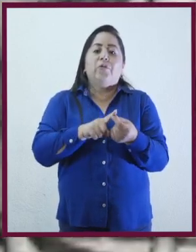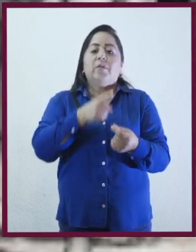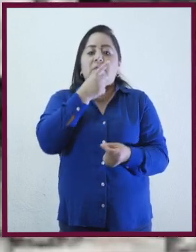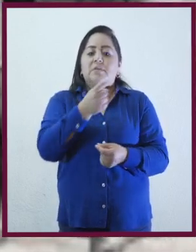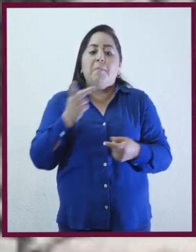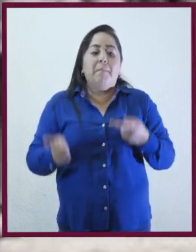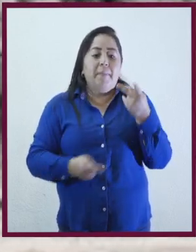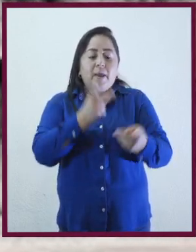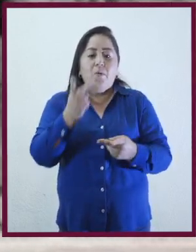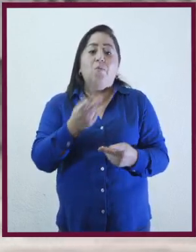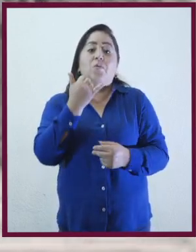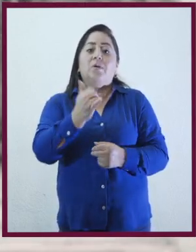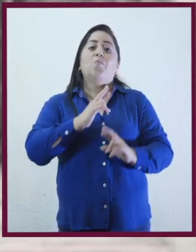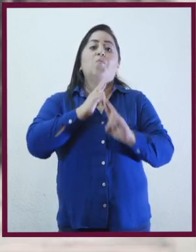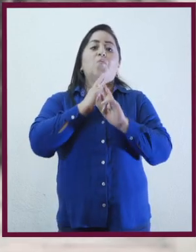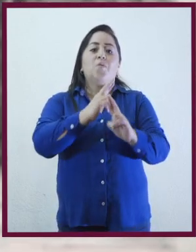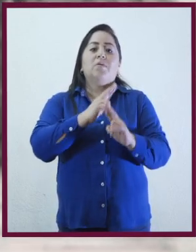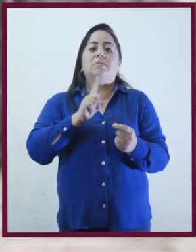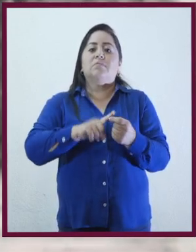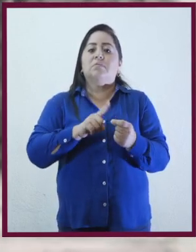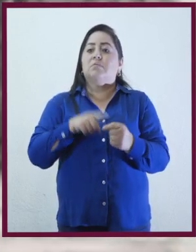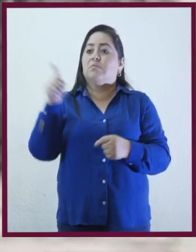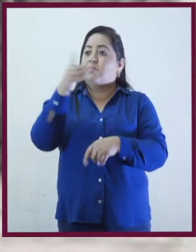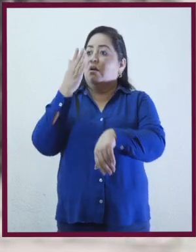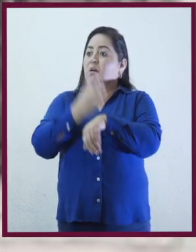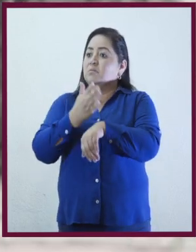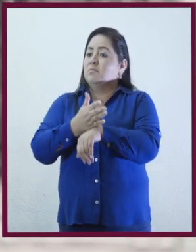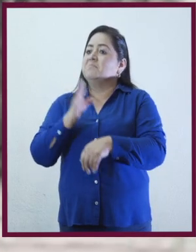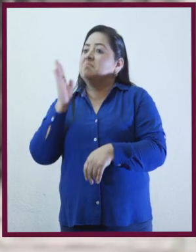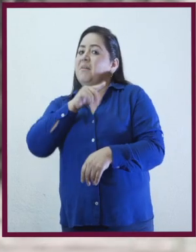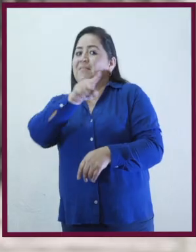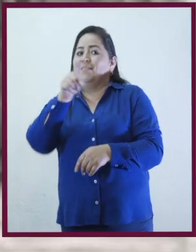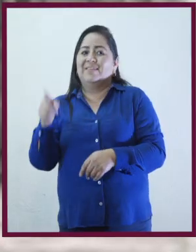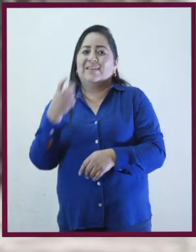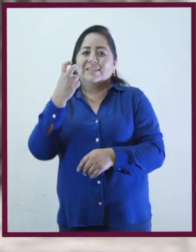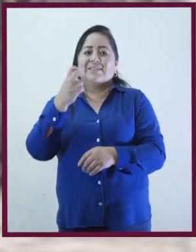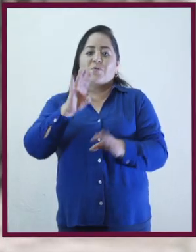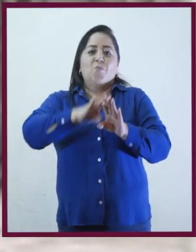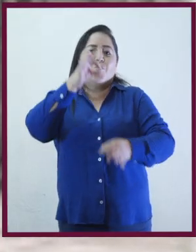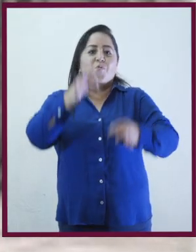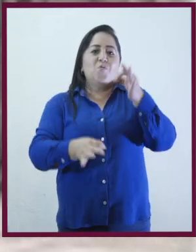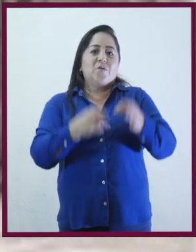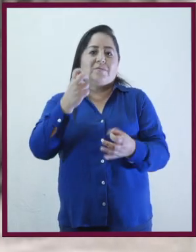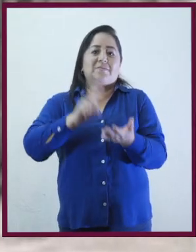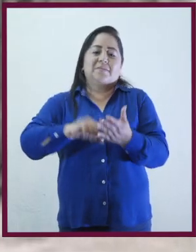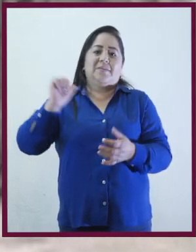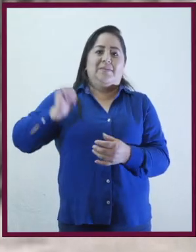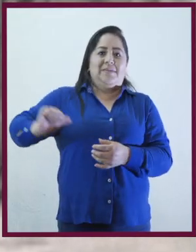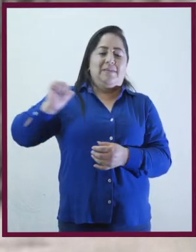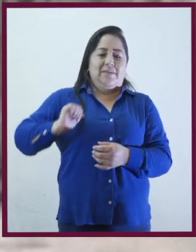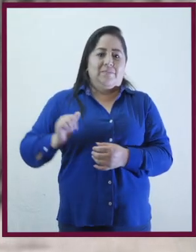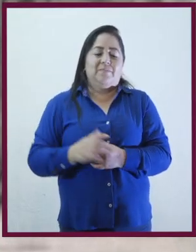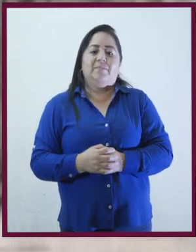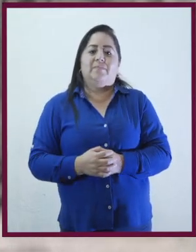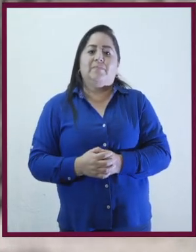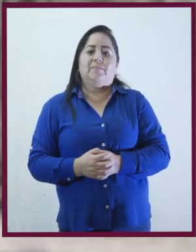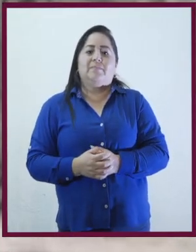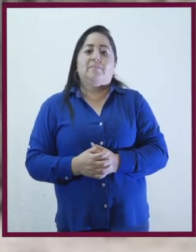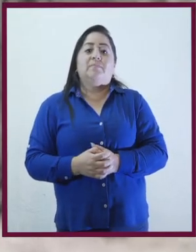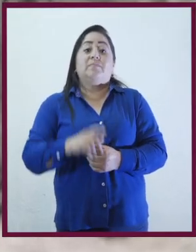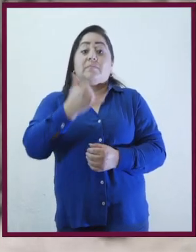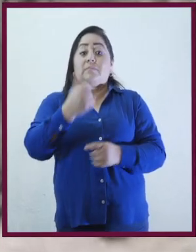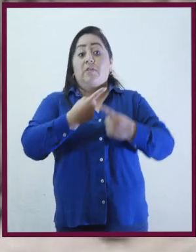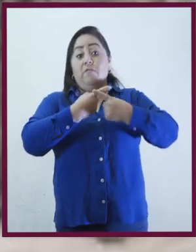las preguntas y las respuestas de los acusados y los acusadores durante los juicios de la Inquisición.